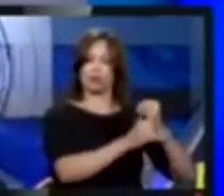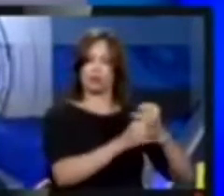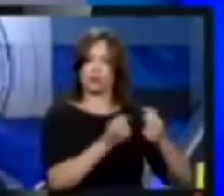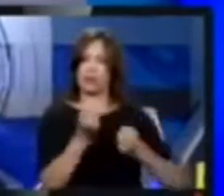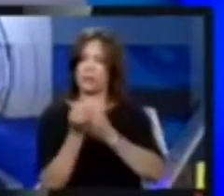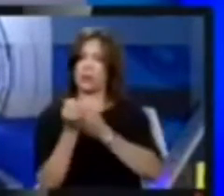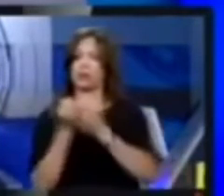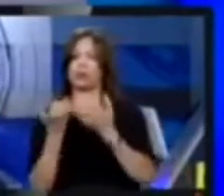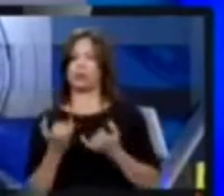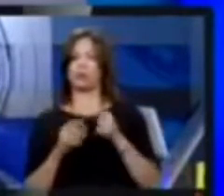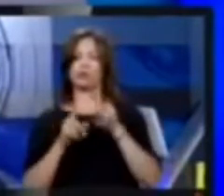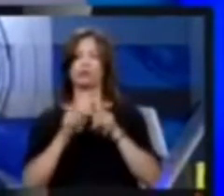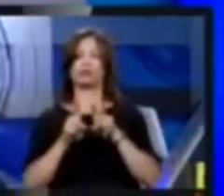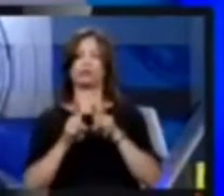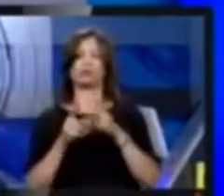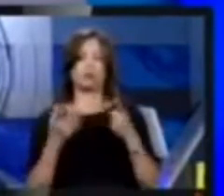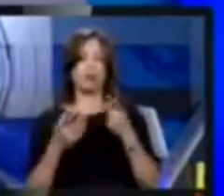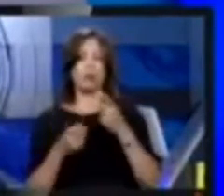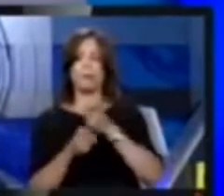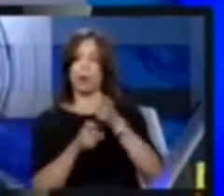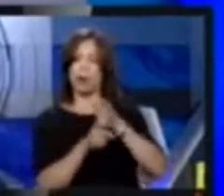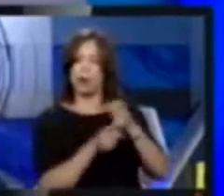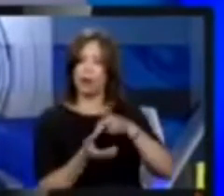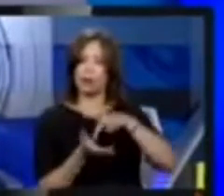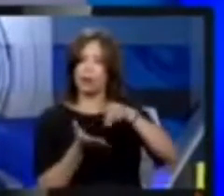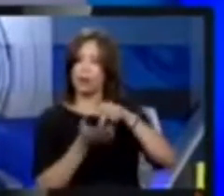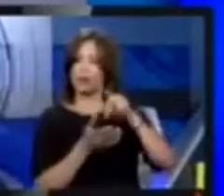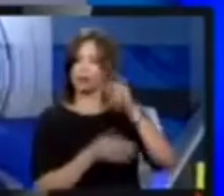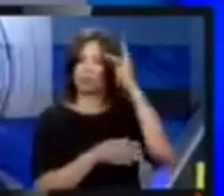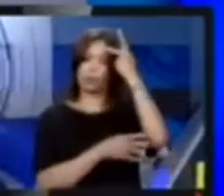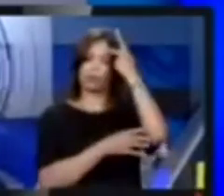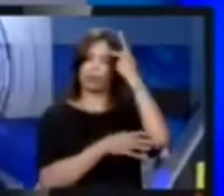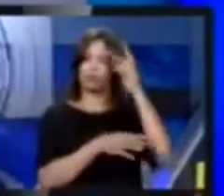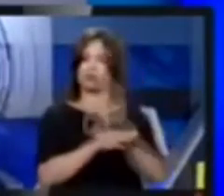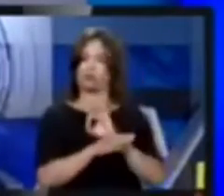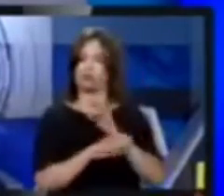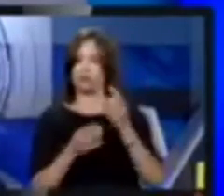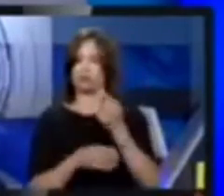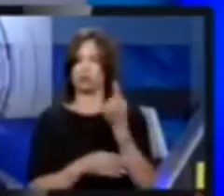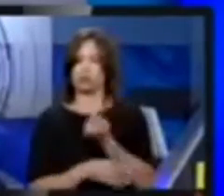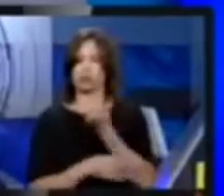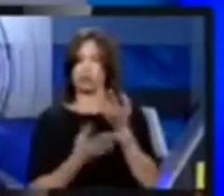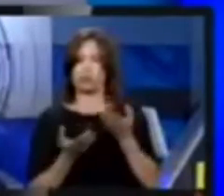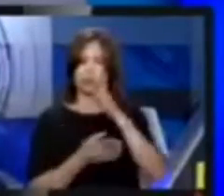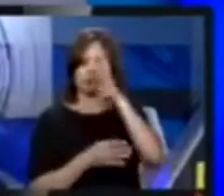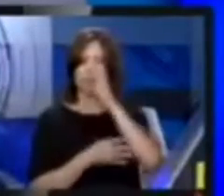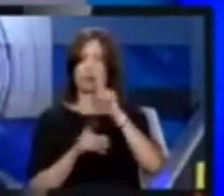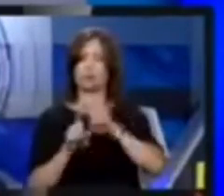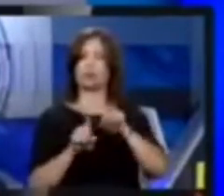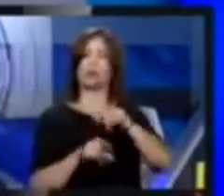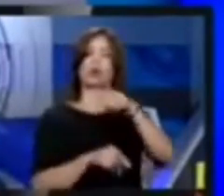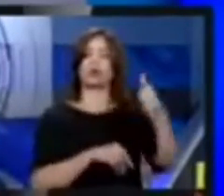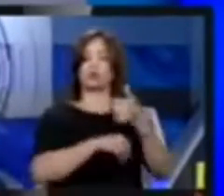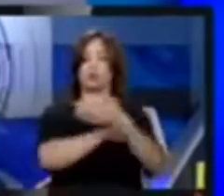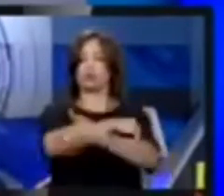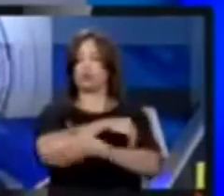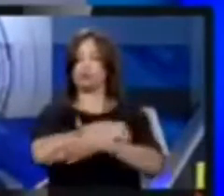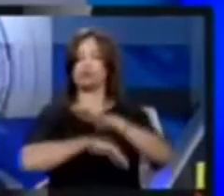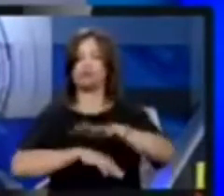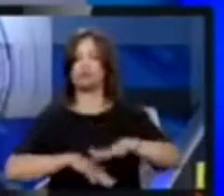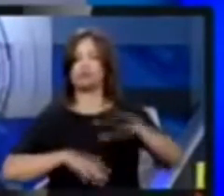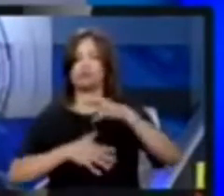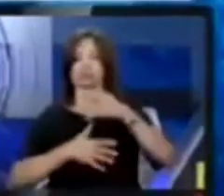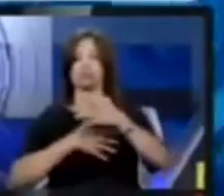Odebrecht. Hoy, cuestionada por alegados sobornos a políticos y funcionarios, no solo aquí en el país, sino también en otros de la